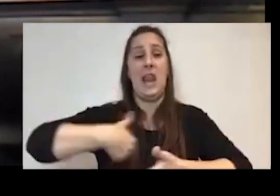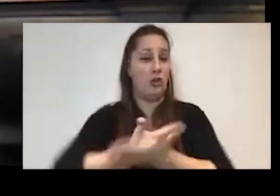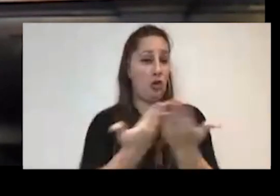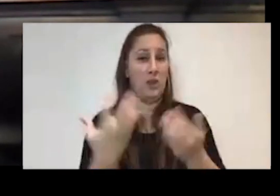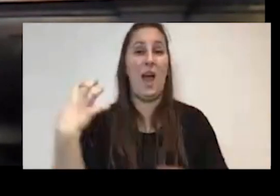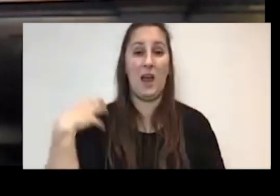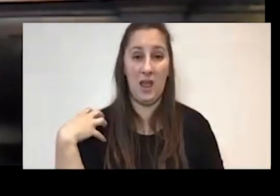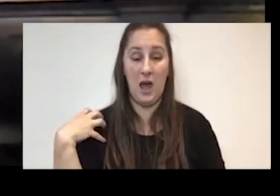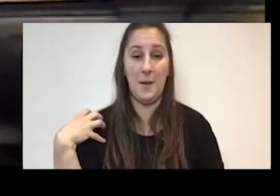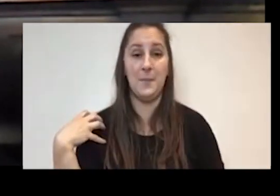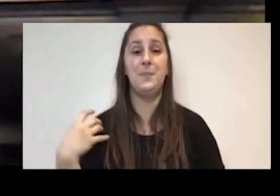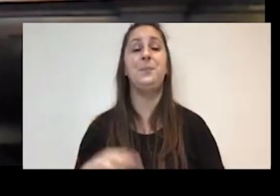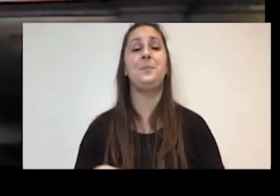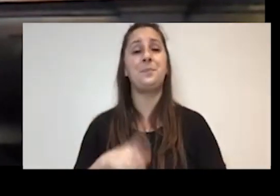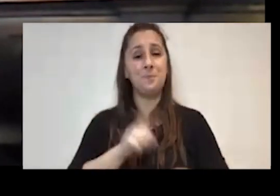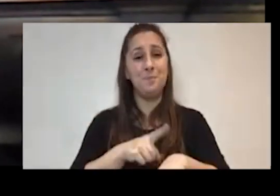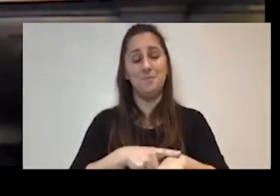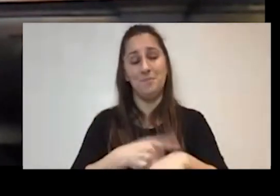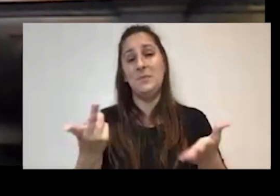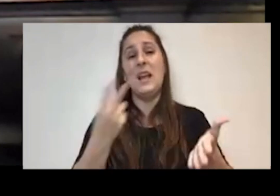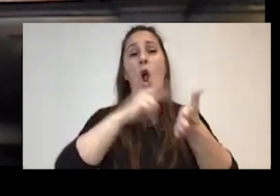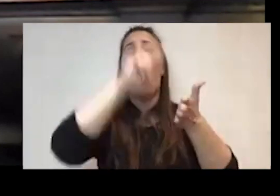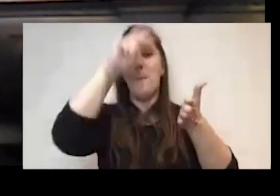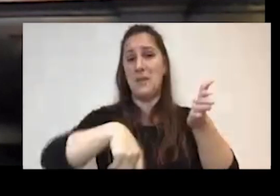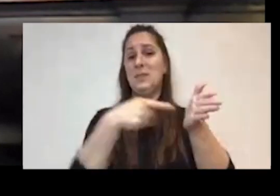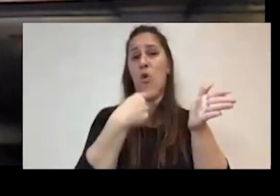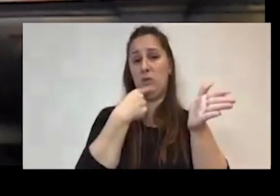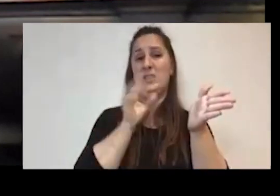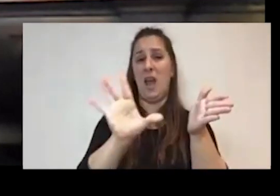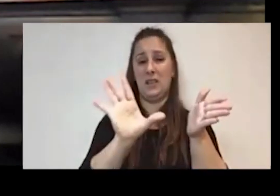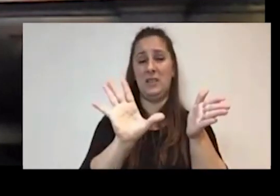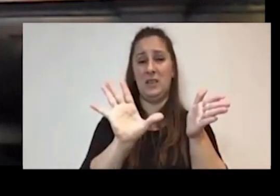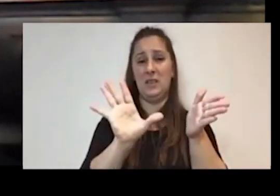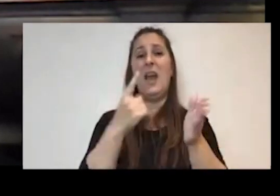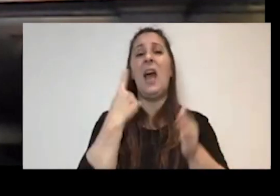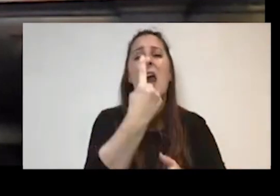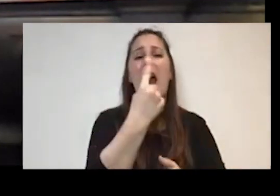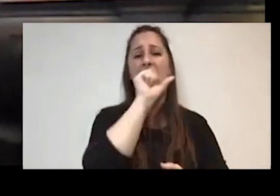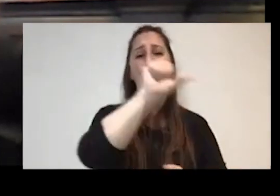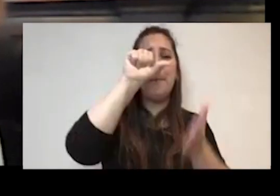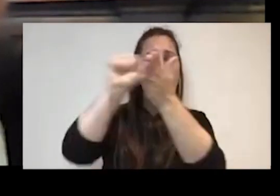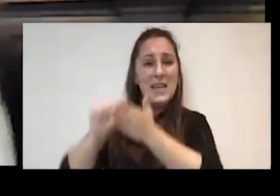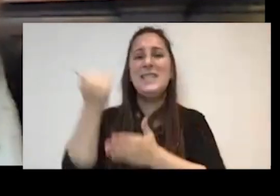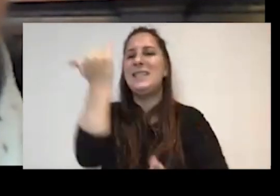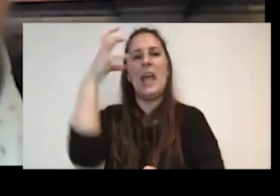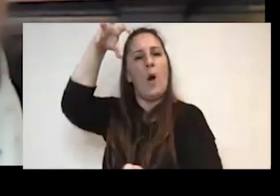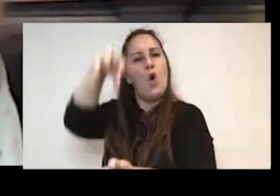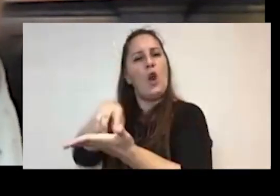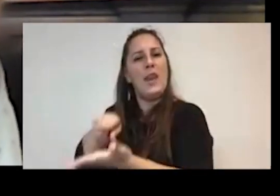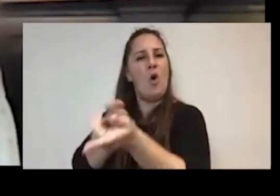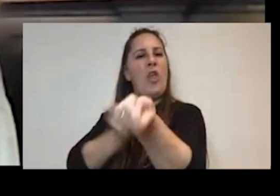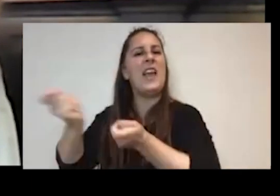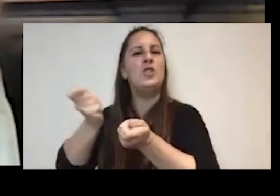general. Es un pedido de la Convención, justamente, que cada país disponga de un organismo de gestión